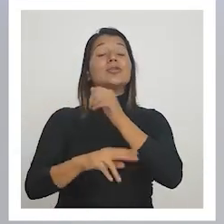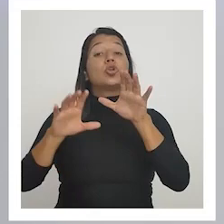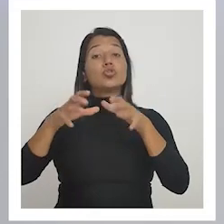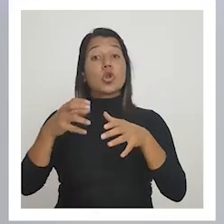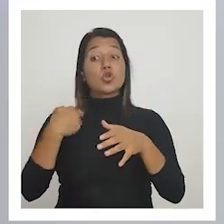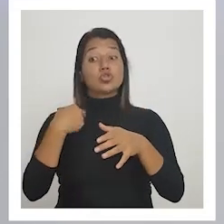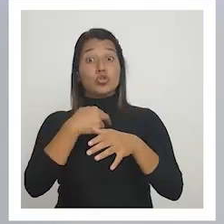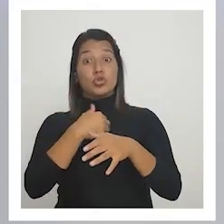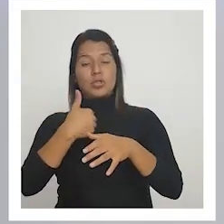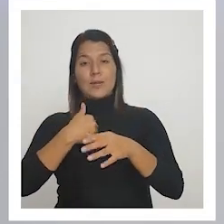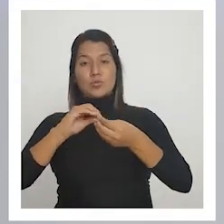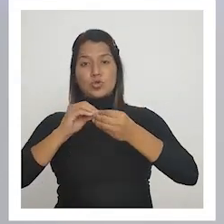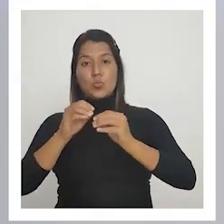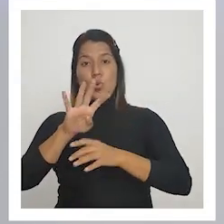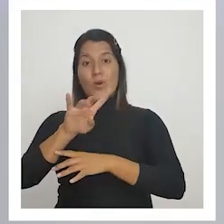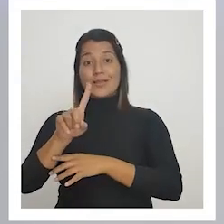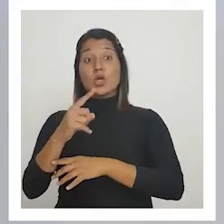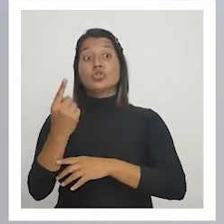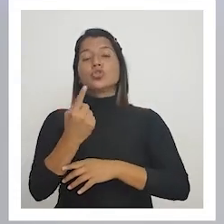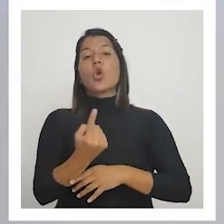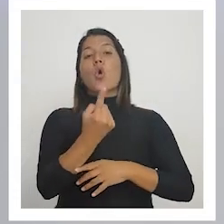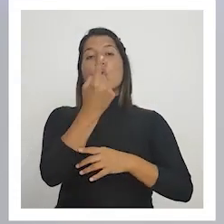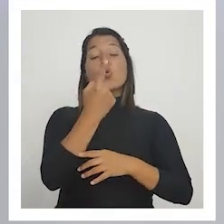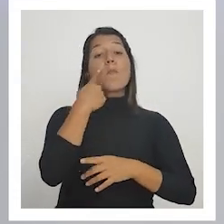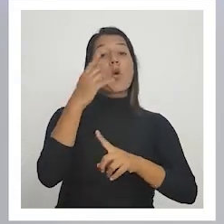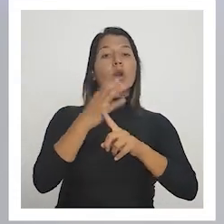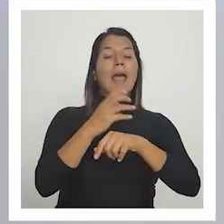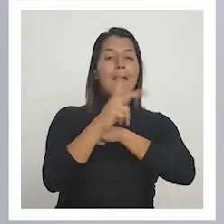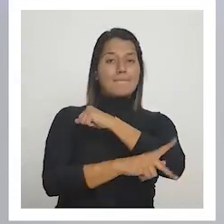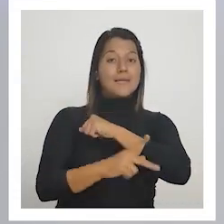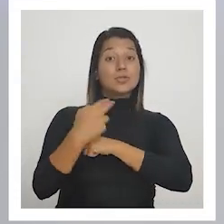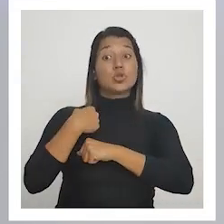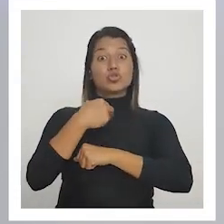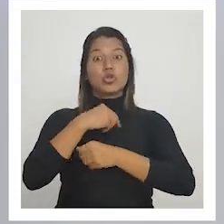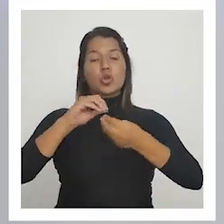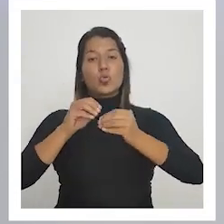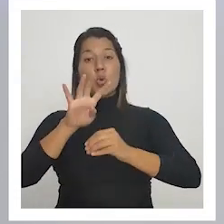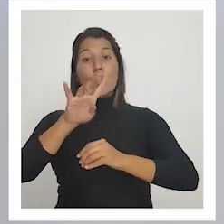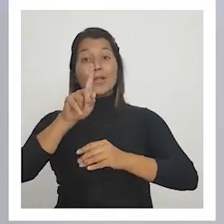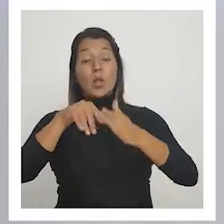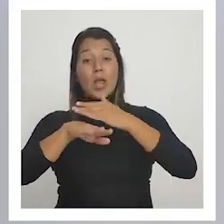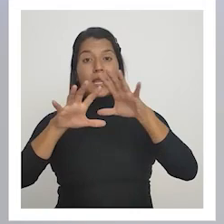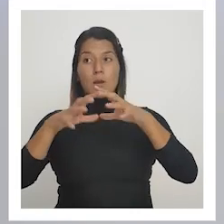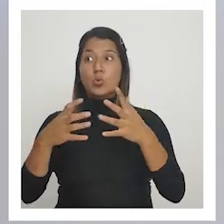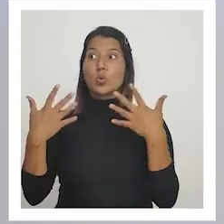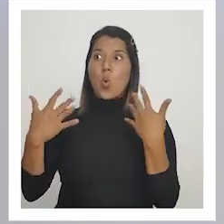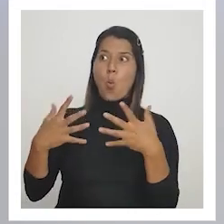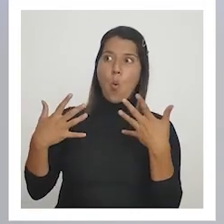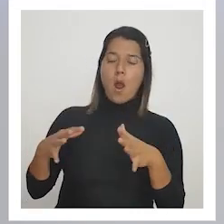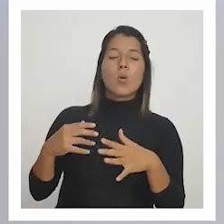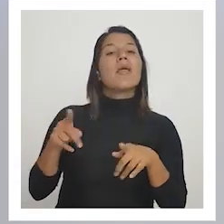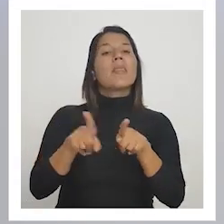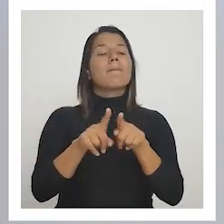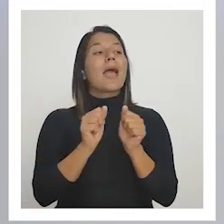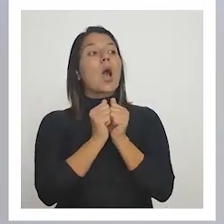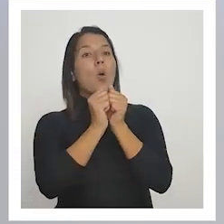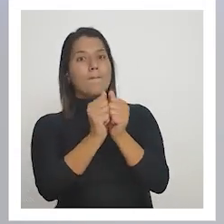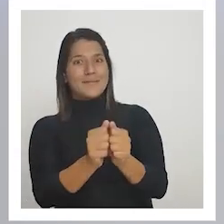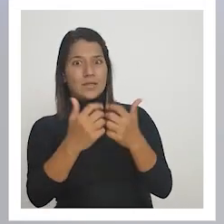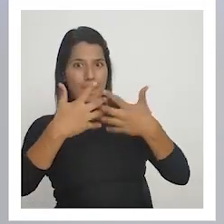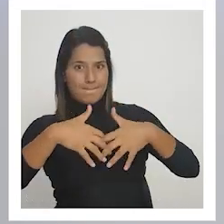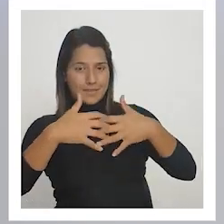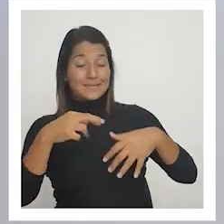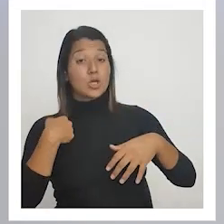y somos el 41 a nivel mundial. Wow. Luego tenemos la parte de acompañamiento empresarial, que eso lo implementamos a través de los Centros de